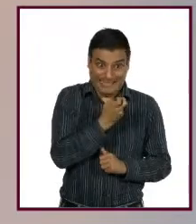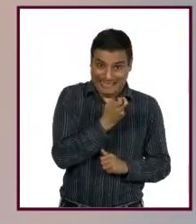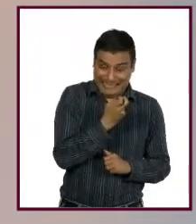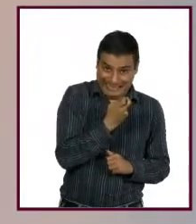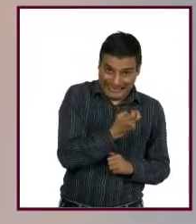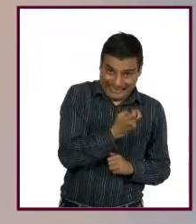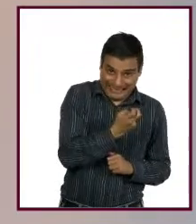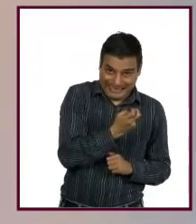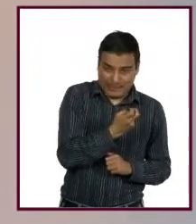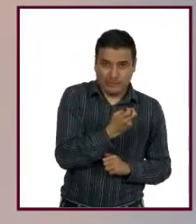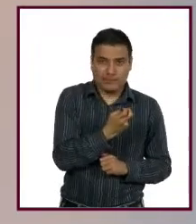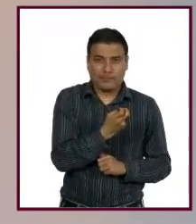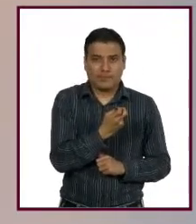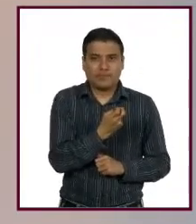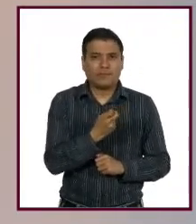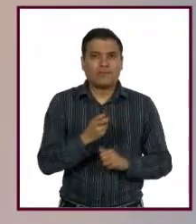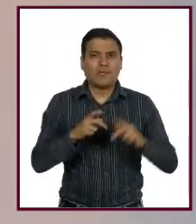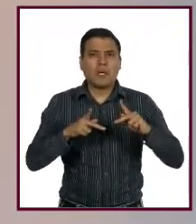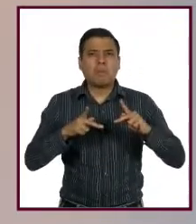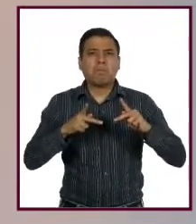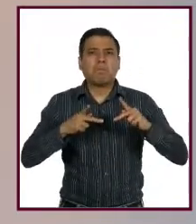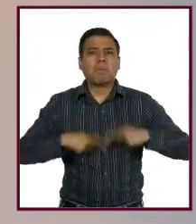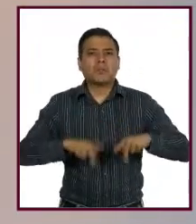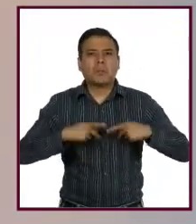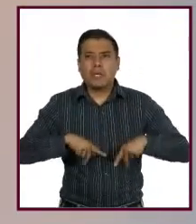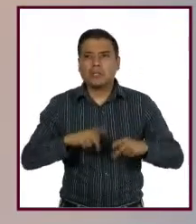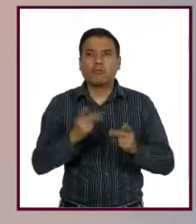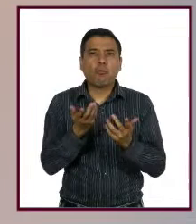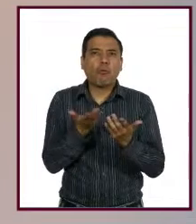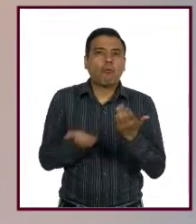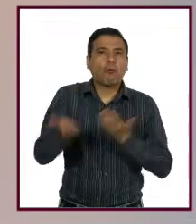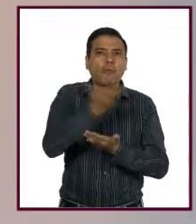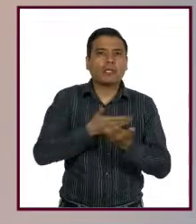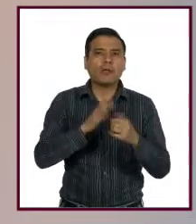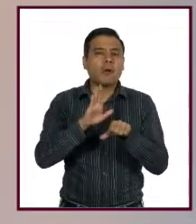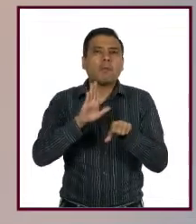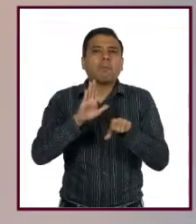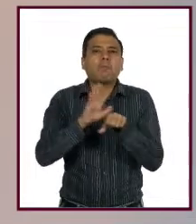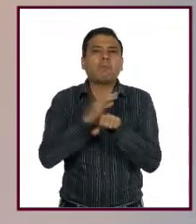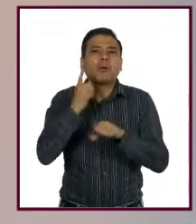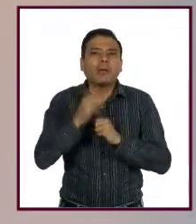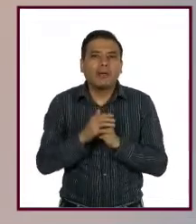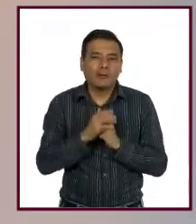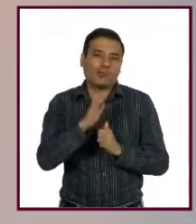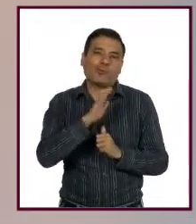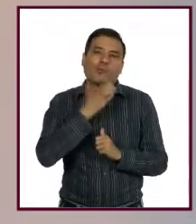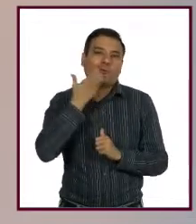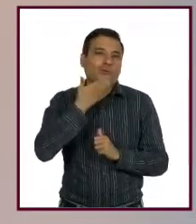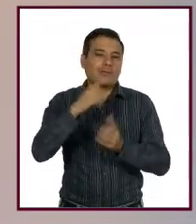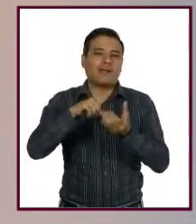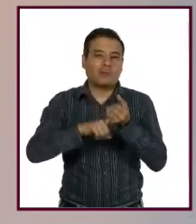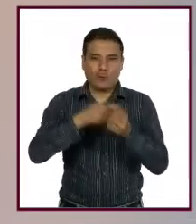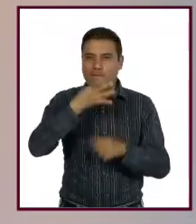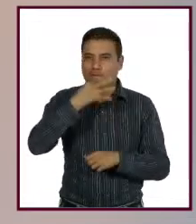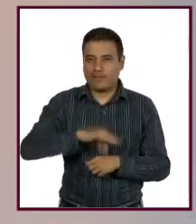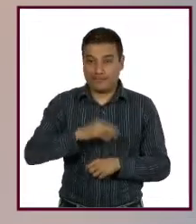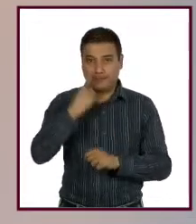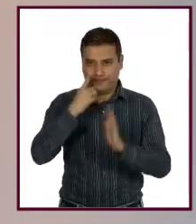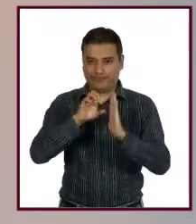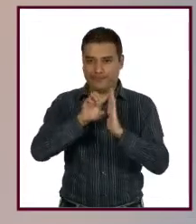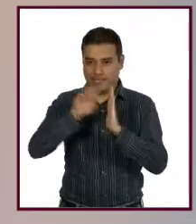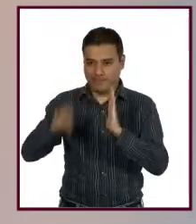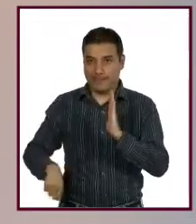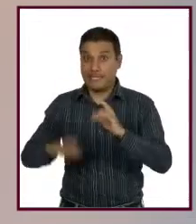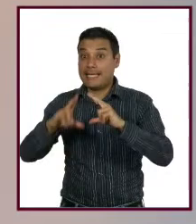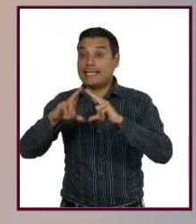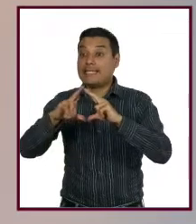difunden entre persona y persona es que se usen en ciertos eventos sociales. El hielo seco dependería